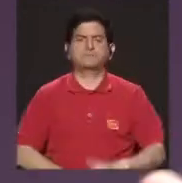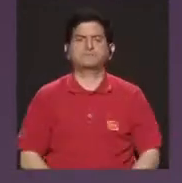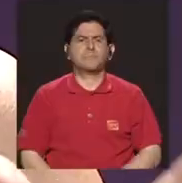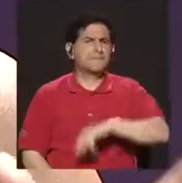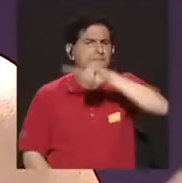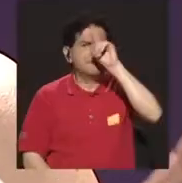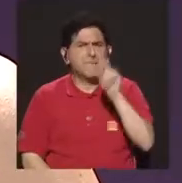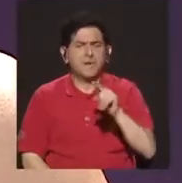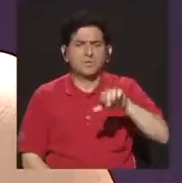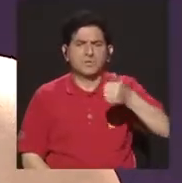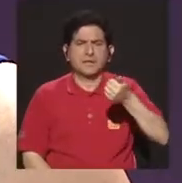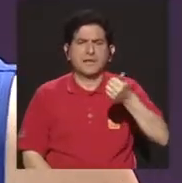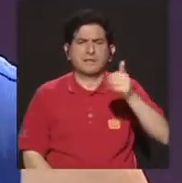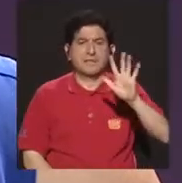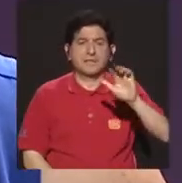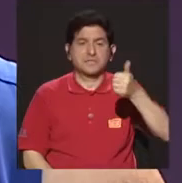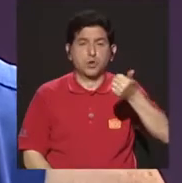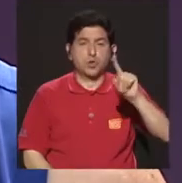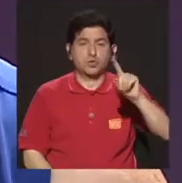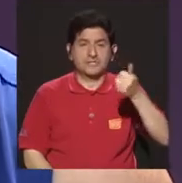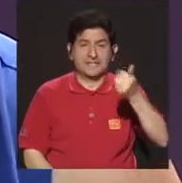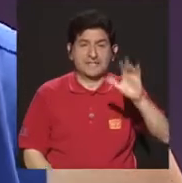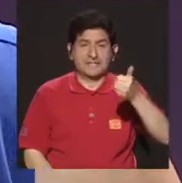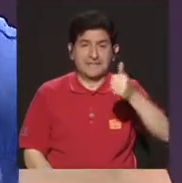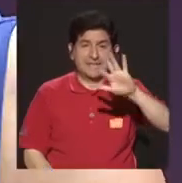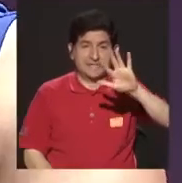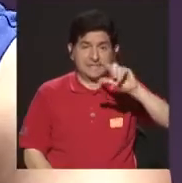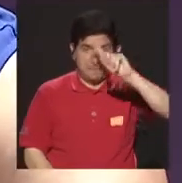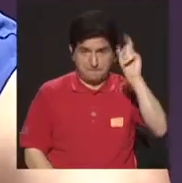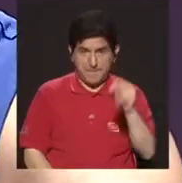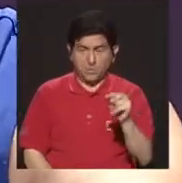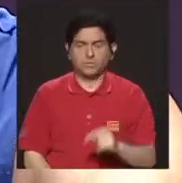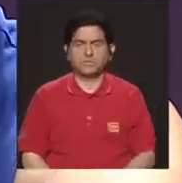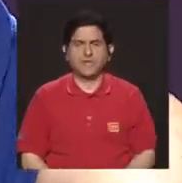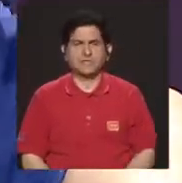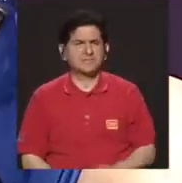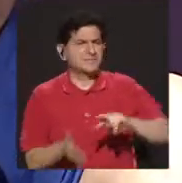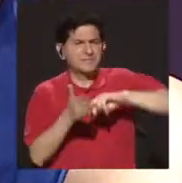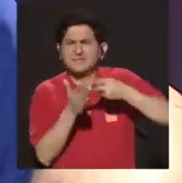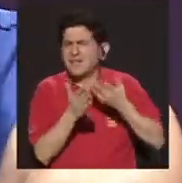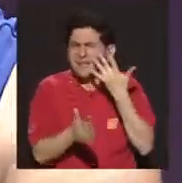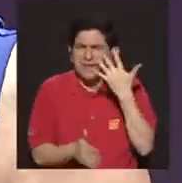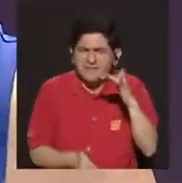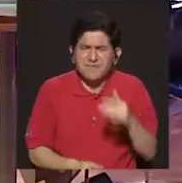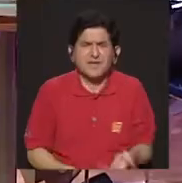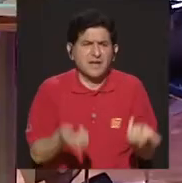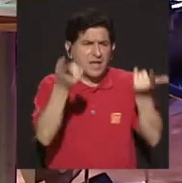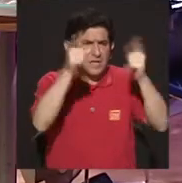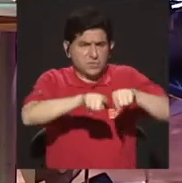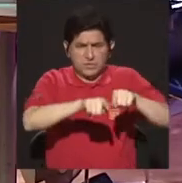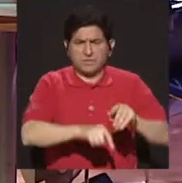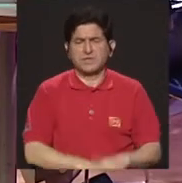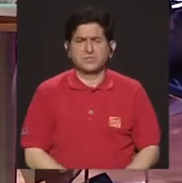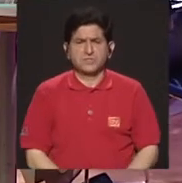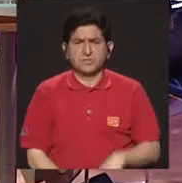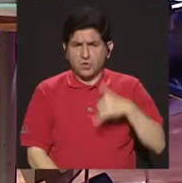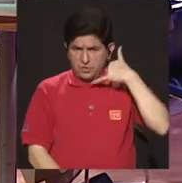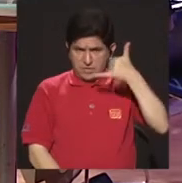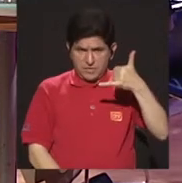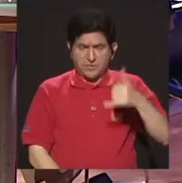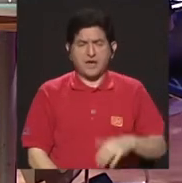25 11 15 15 para sus preguntas es de alguna forma similar a lo que fue el paso de los celulares